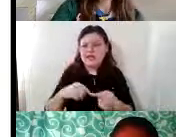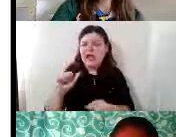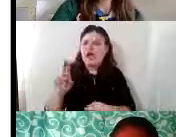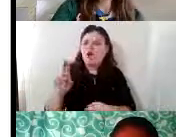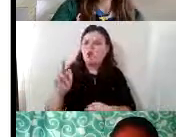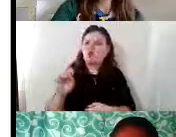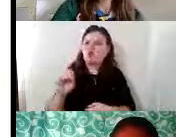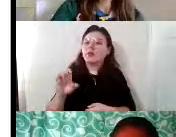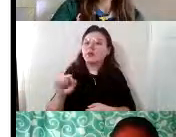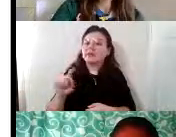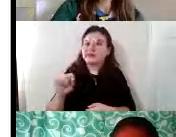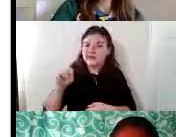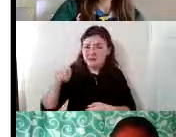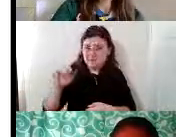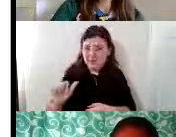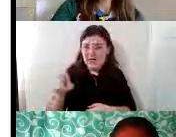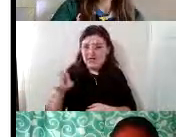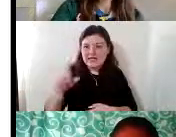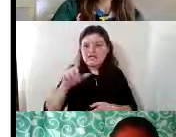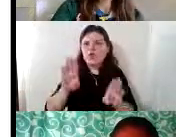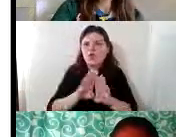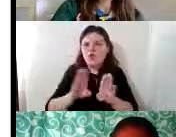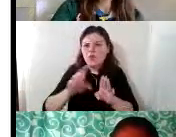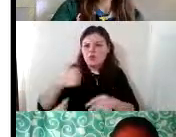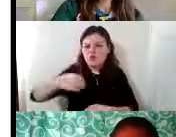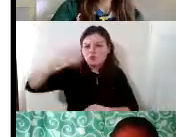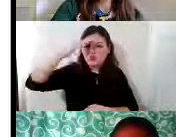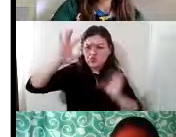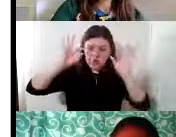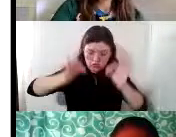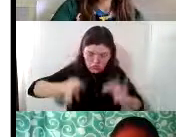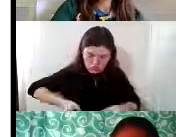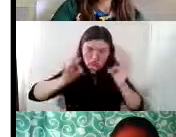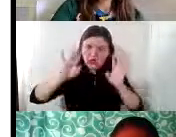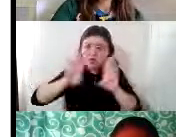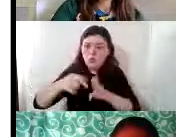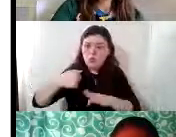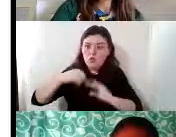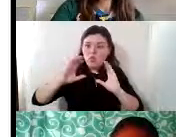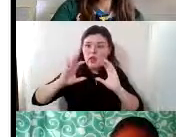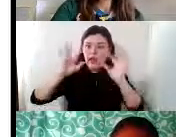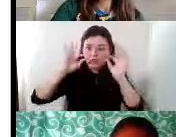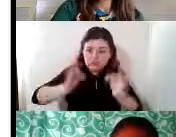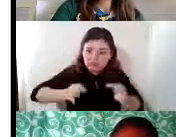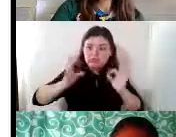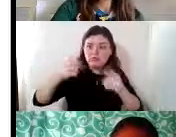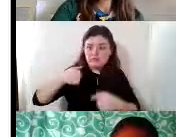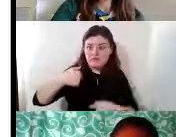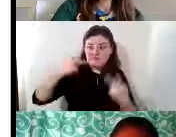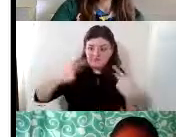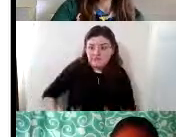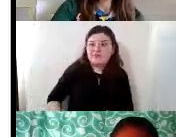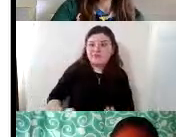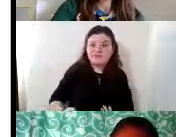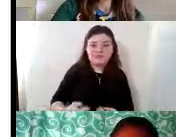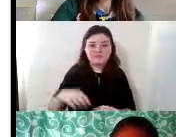autoestima, el autoconocimiento, el autocuidado, ¿sí? El de qué tal si todos, les digo, todos nos pueden ayudar. Y luego